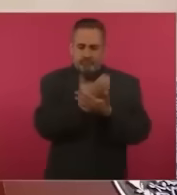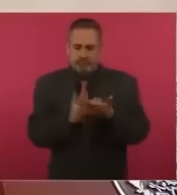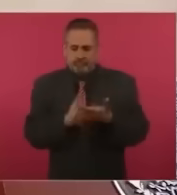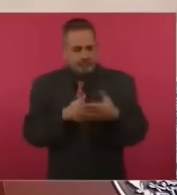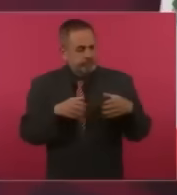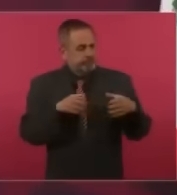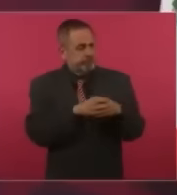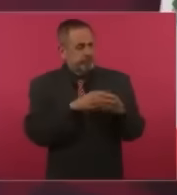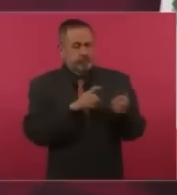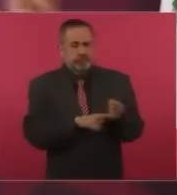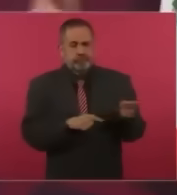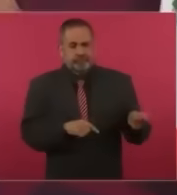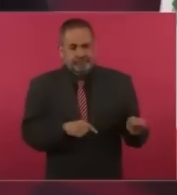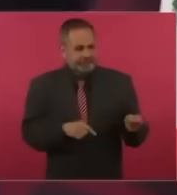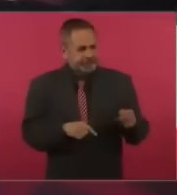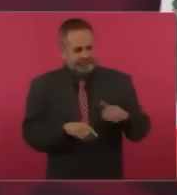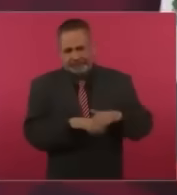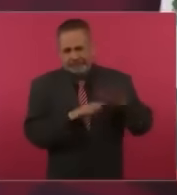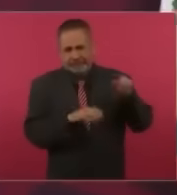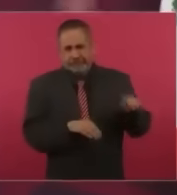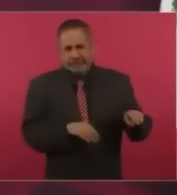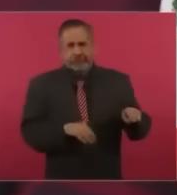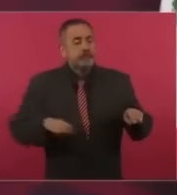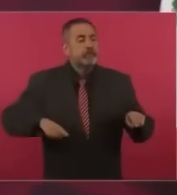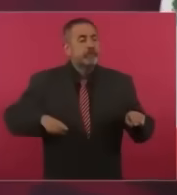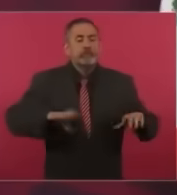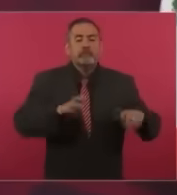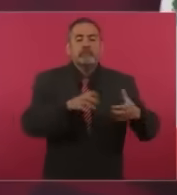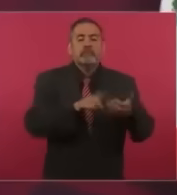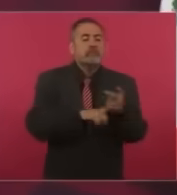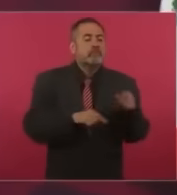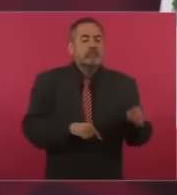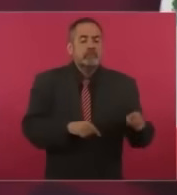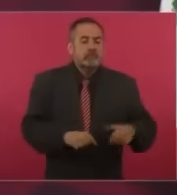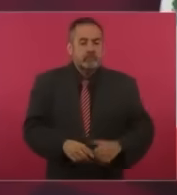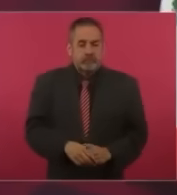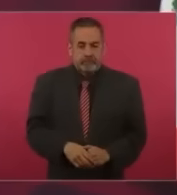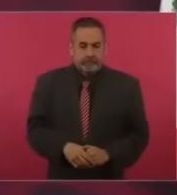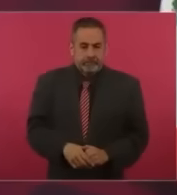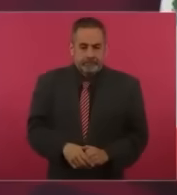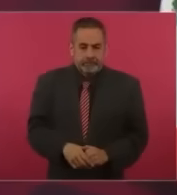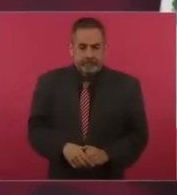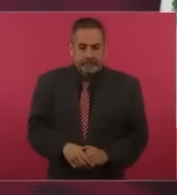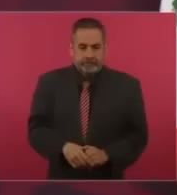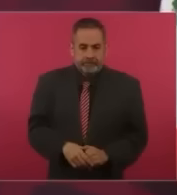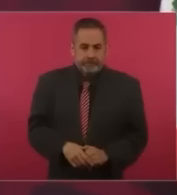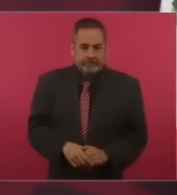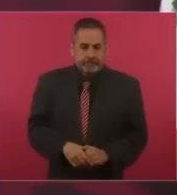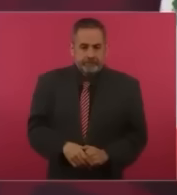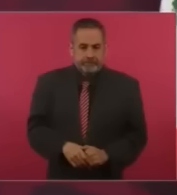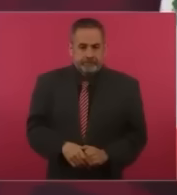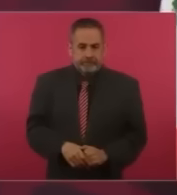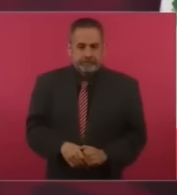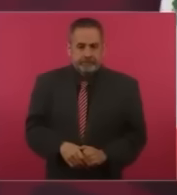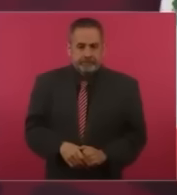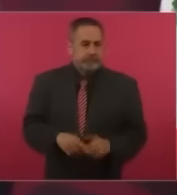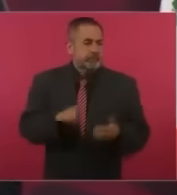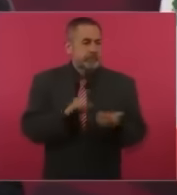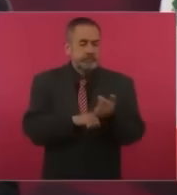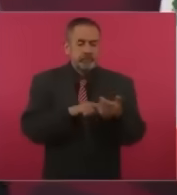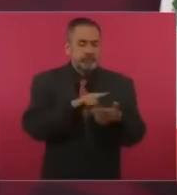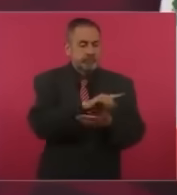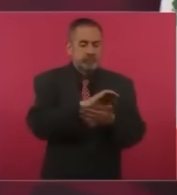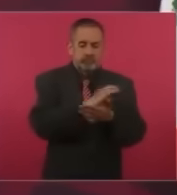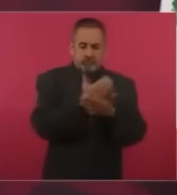instituciones públicas y universales el valioso contenido humanista y social inscrito en la Constitución el cardenismo las